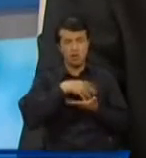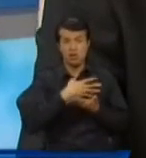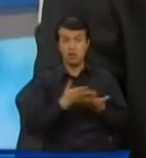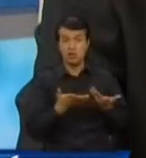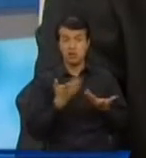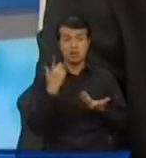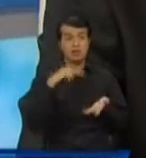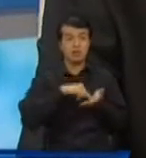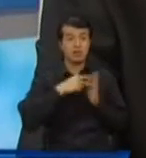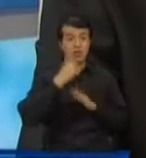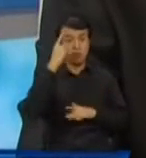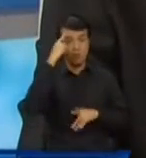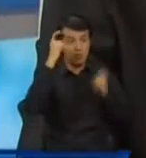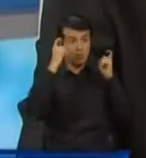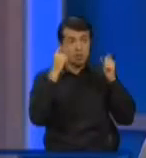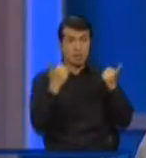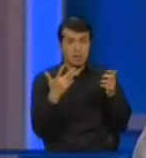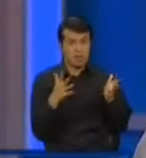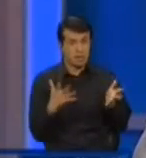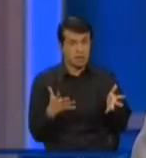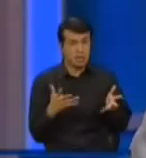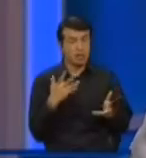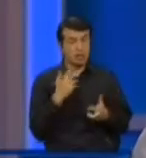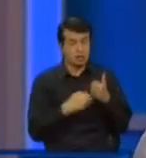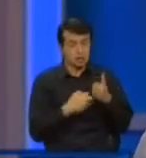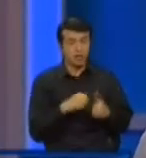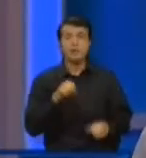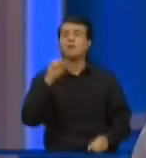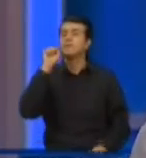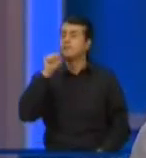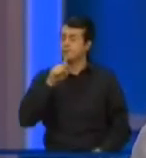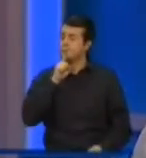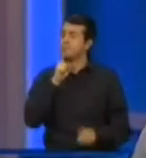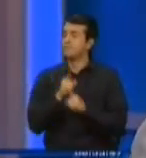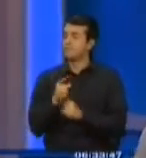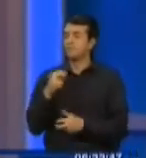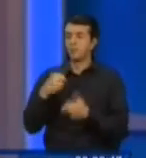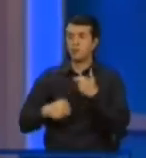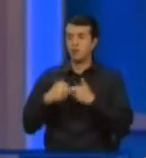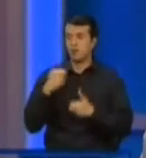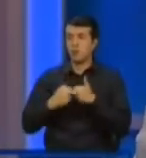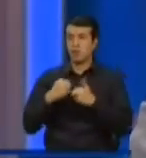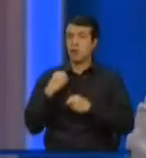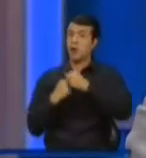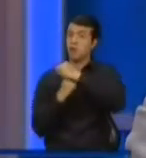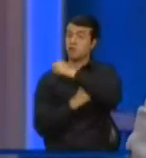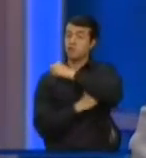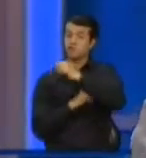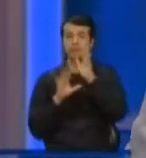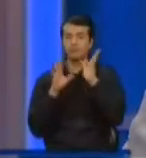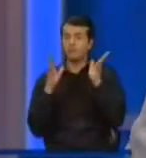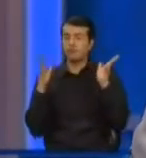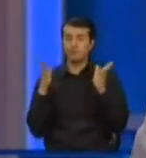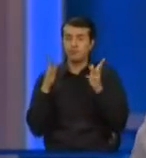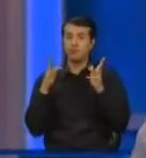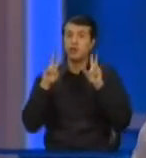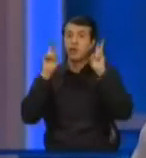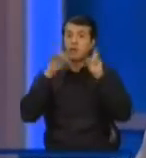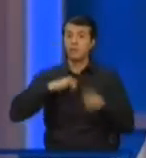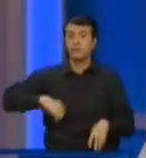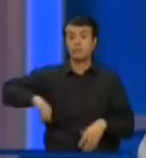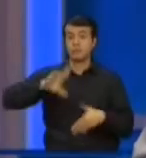la gobernabilidad. Sí, tenemos problemas de debilidad, en este caso explicado estructuralmente, en las